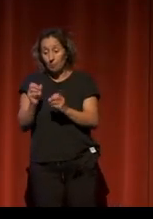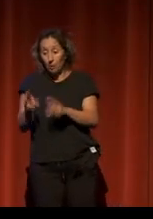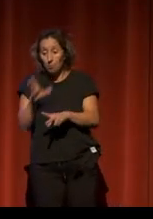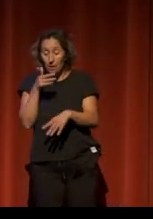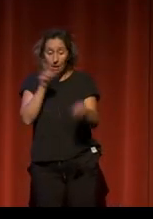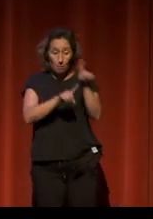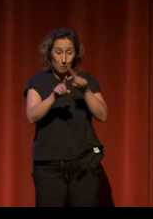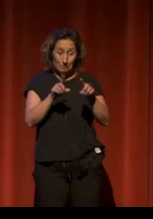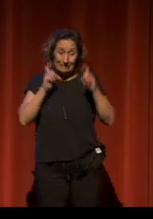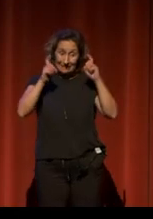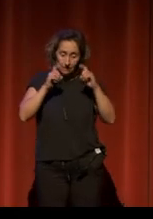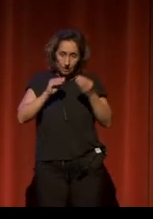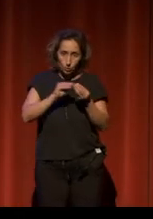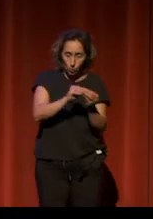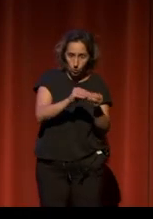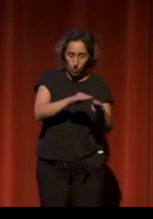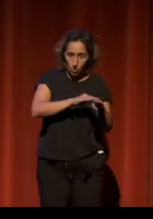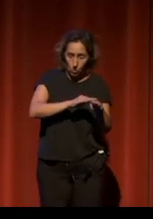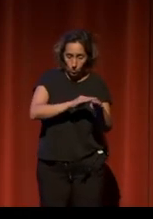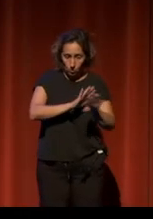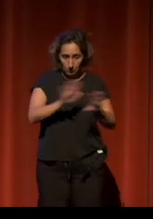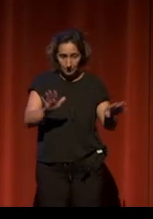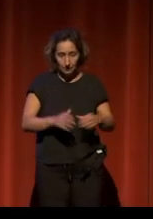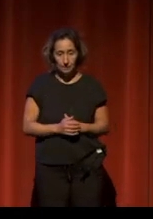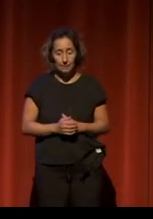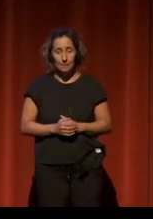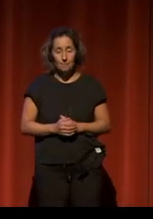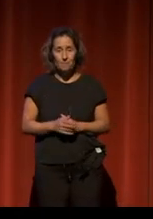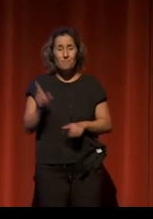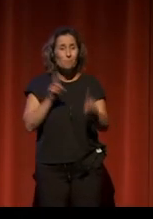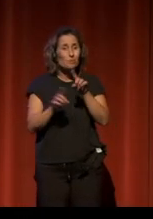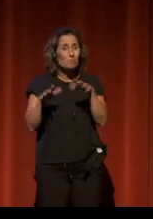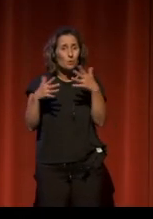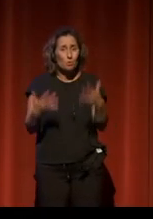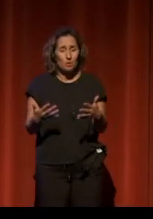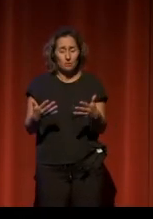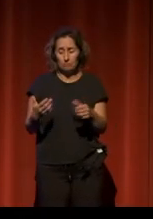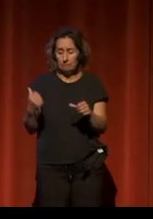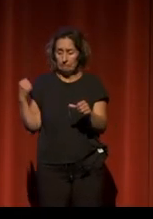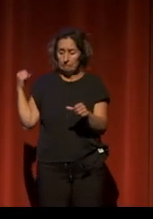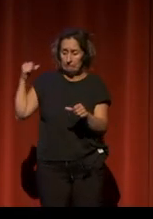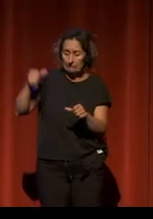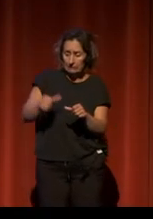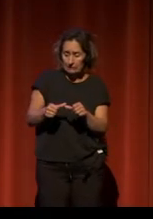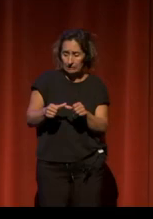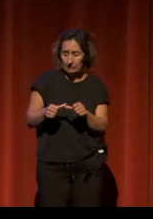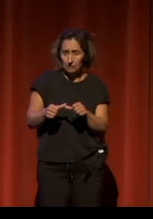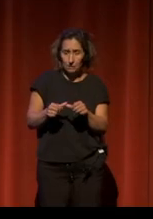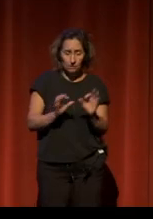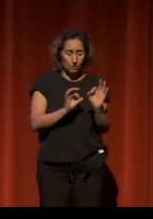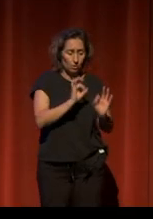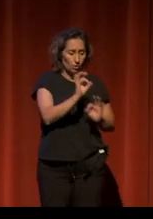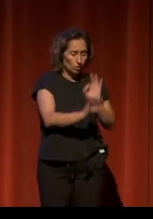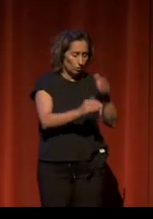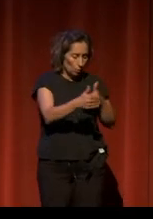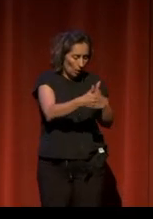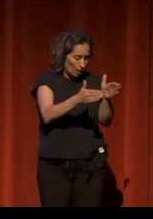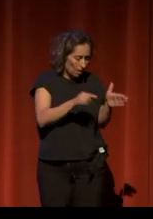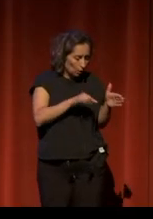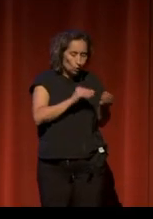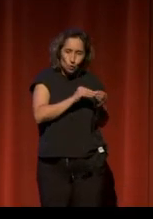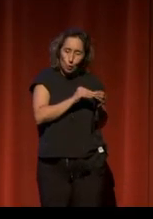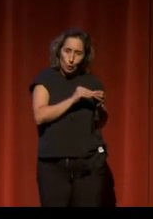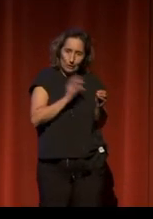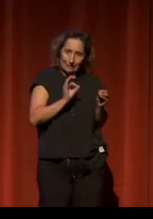problemas y el problema es que venimos de tener un conjunto de organizaciones con una caja de herramientas tradicional que